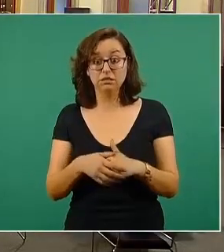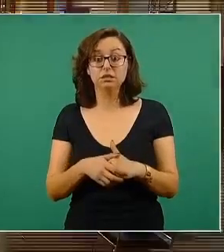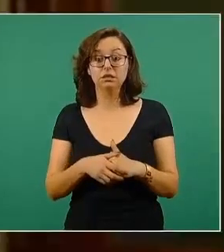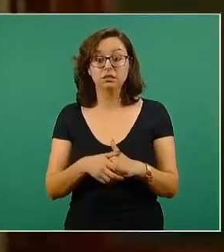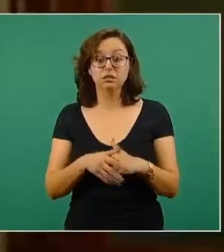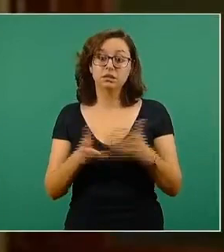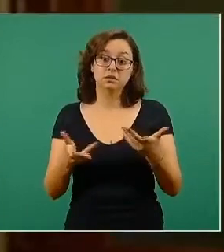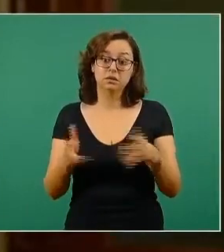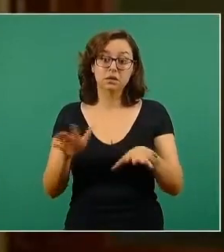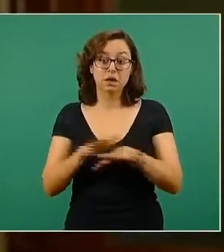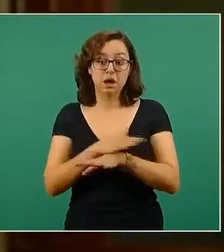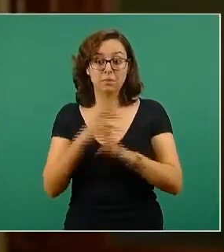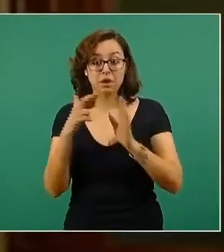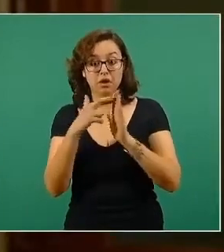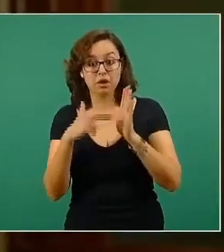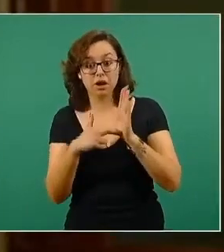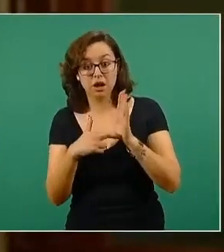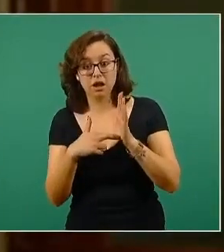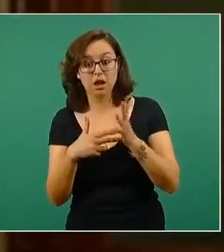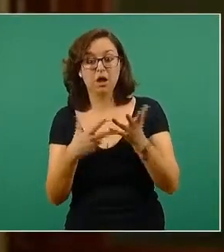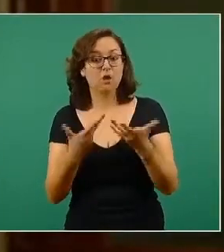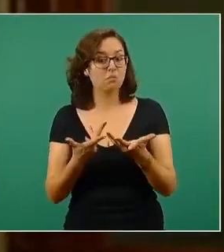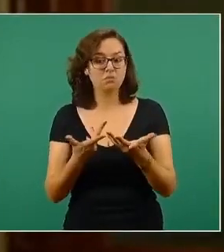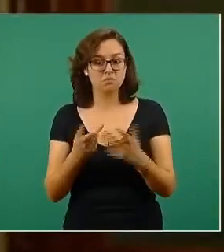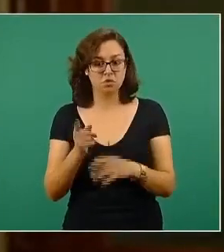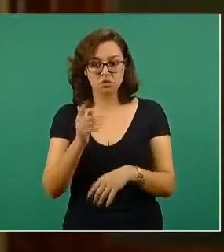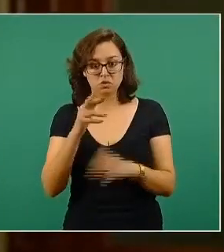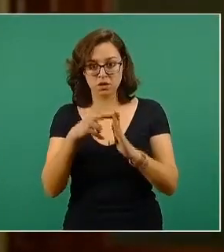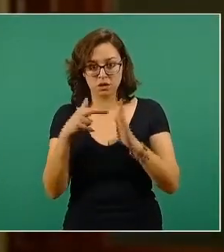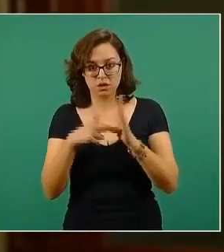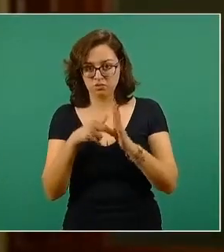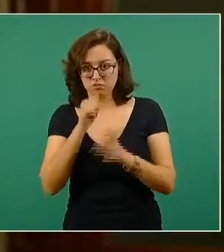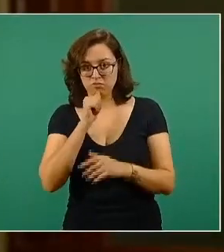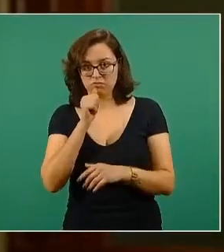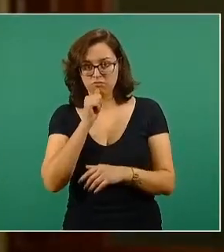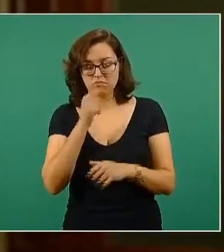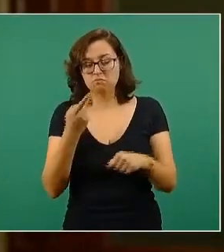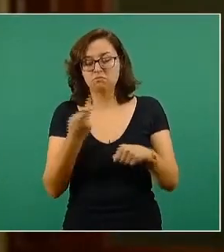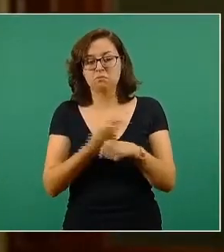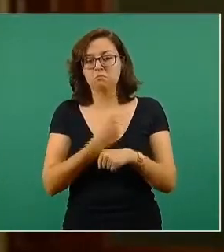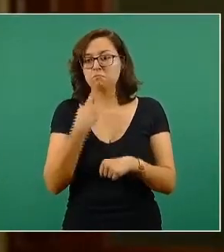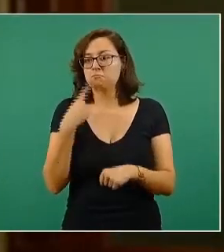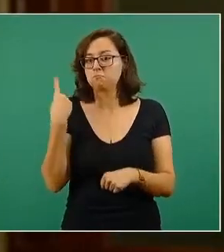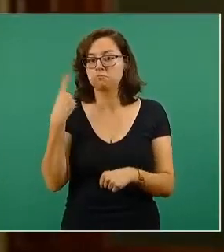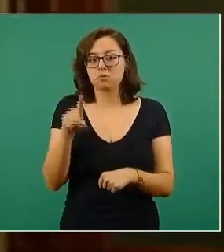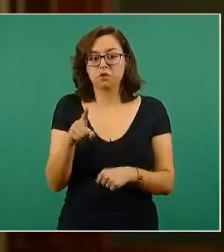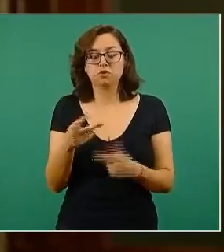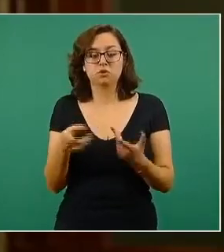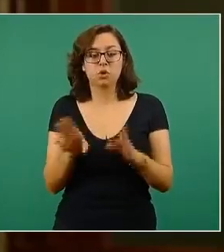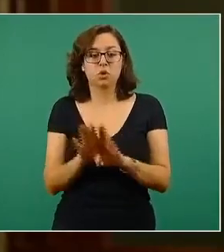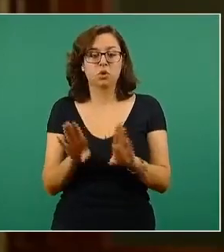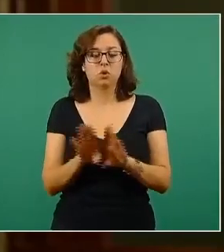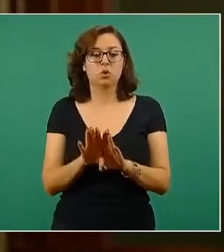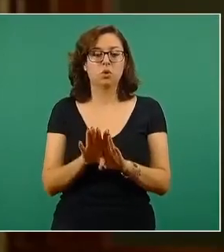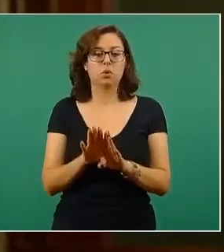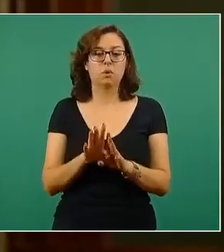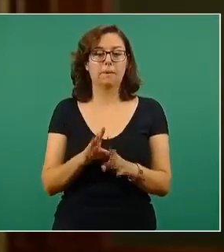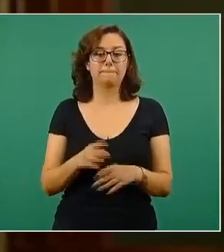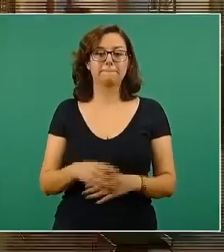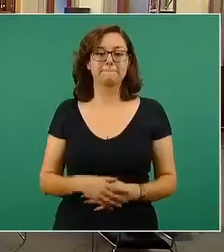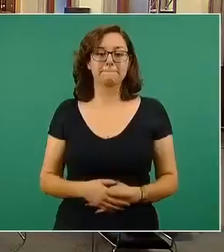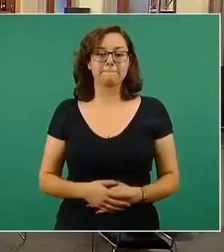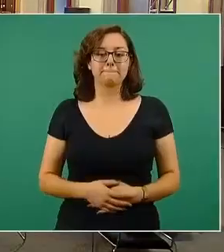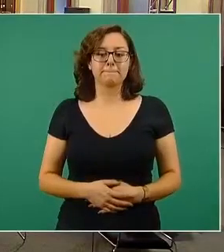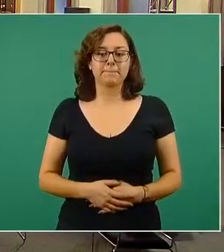si ya cambiaron estos lineamientos y si no, ¿dónde podrían estas personas no sé, denunciar o reportar estas